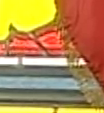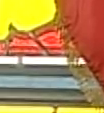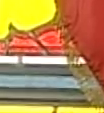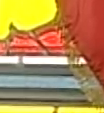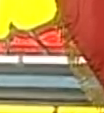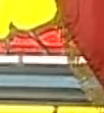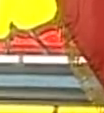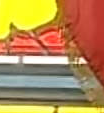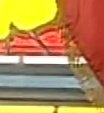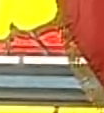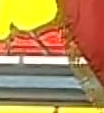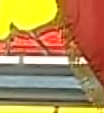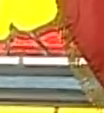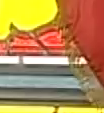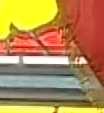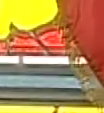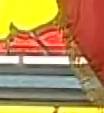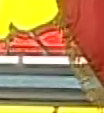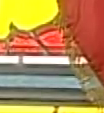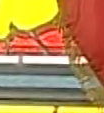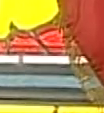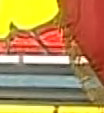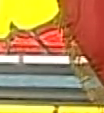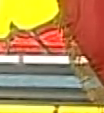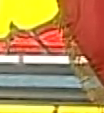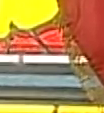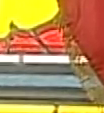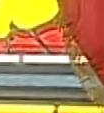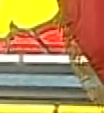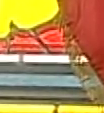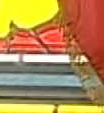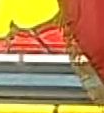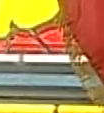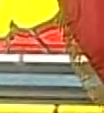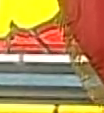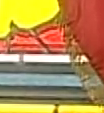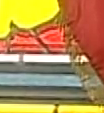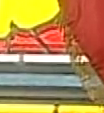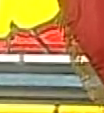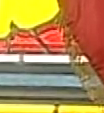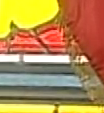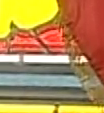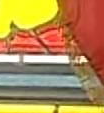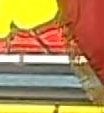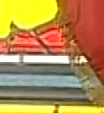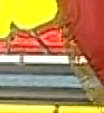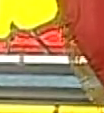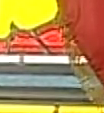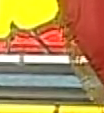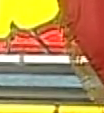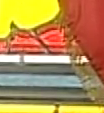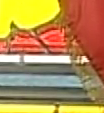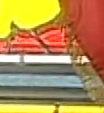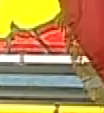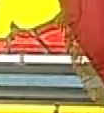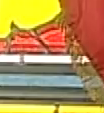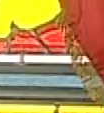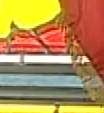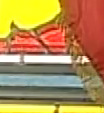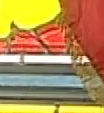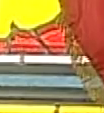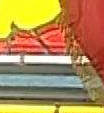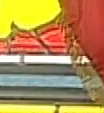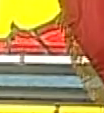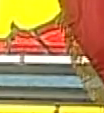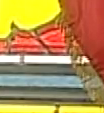trabajo bastante buena, de intervenciones con y aclaratorias con todos los gobernadores. Han tomado